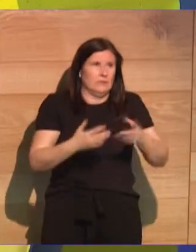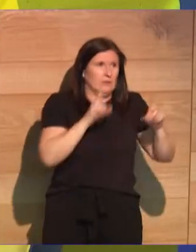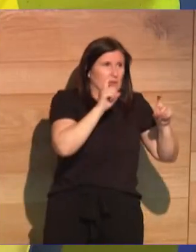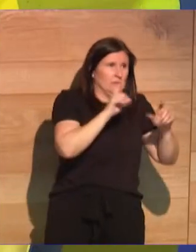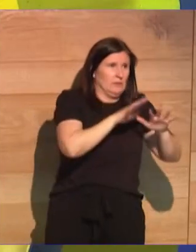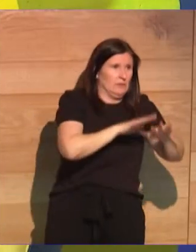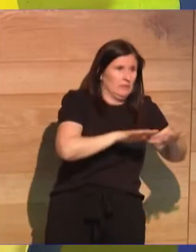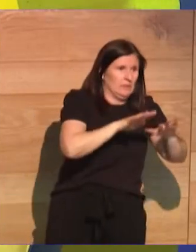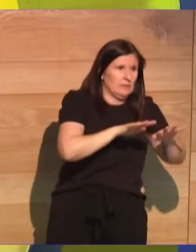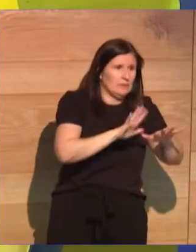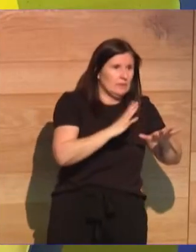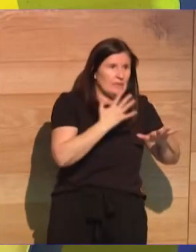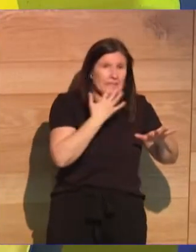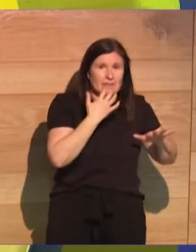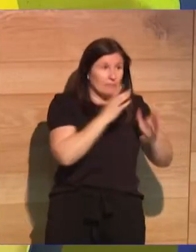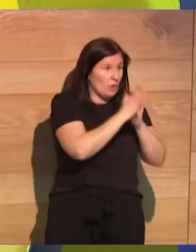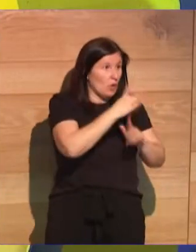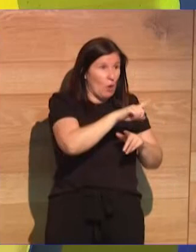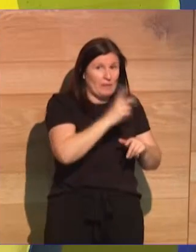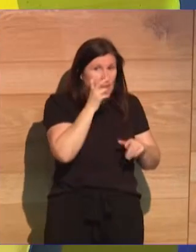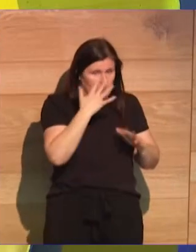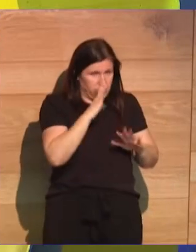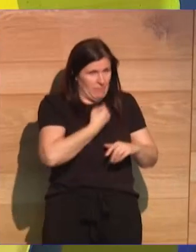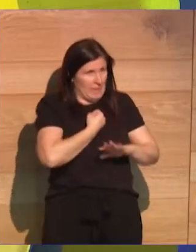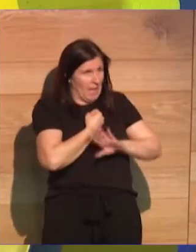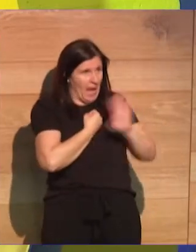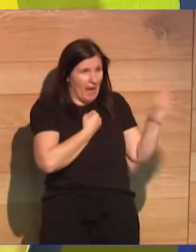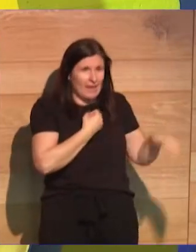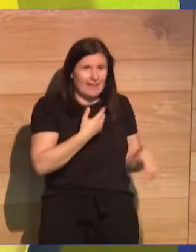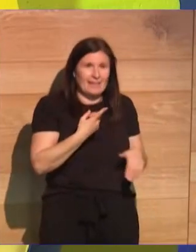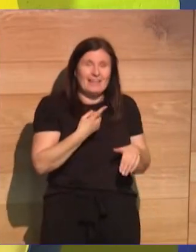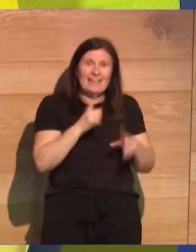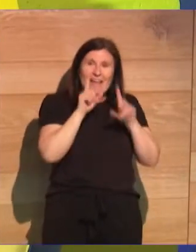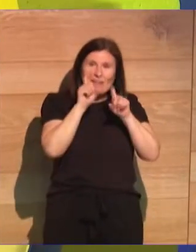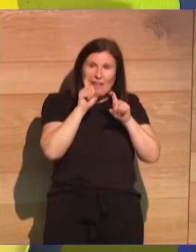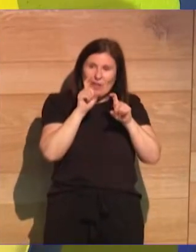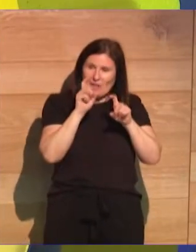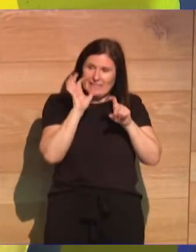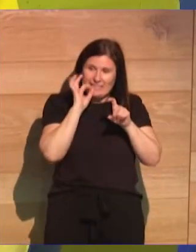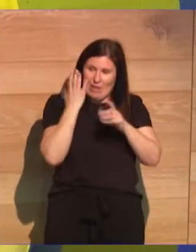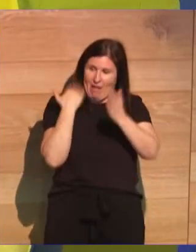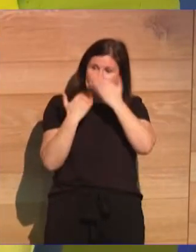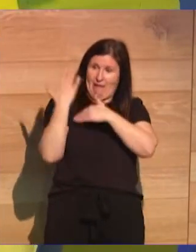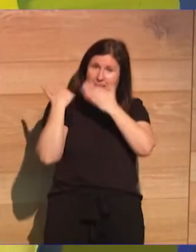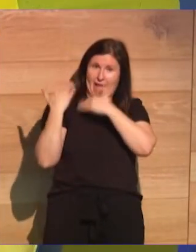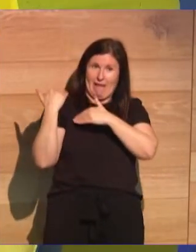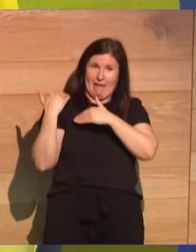si me oyen mis compañeros me matan, pero la educación de hace varios siglos con una inteligencia o